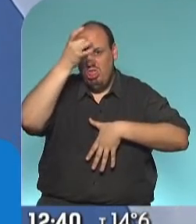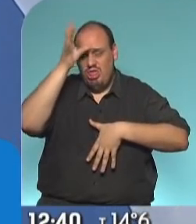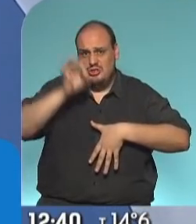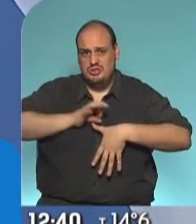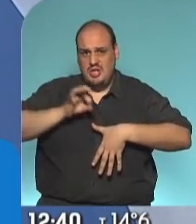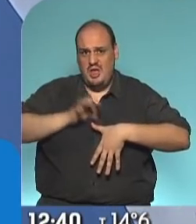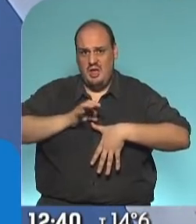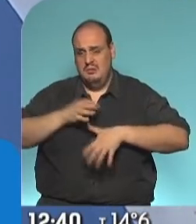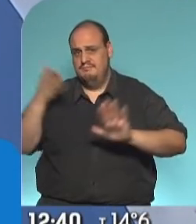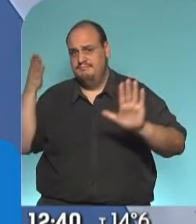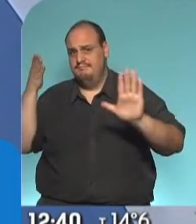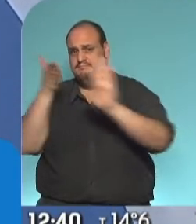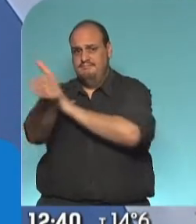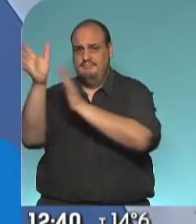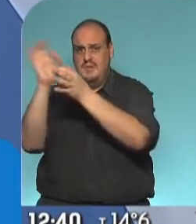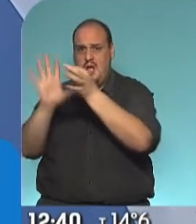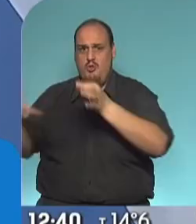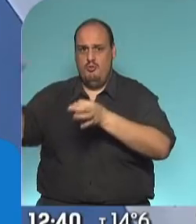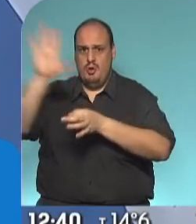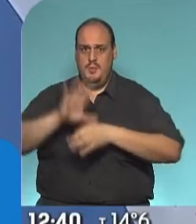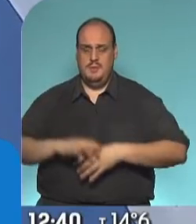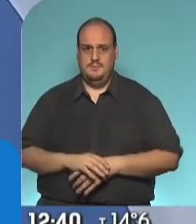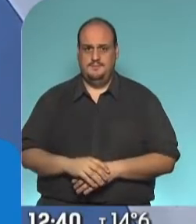para terminar exiliado en Europa.